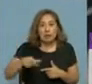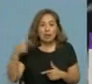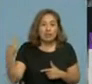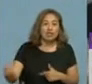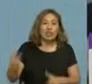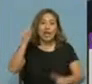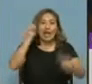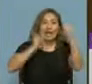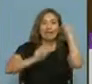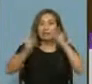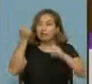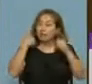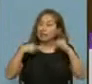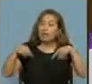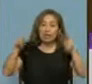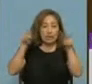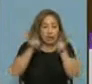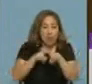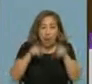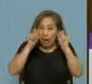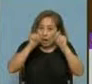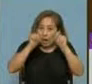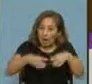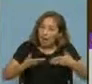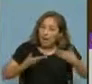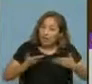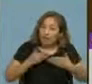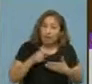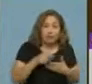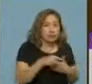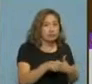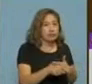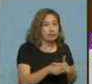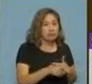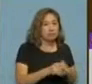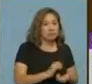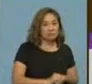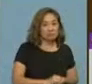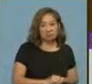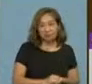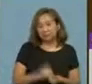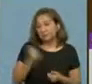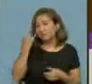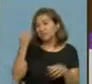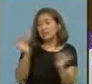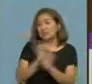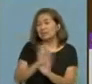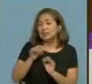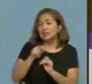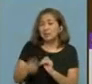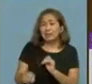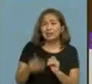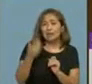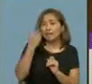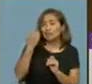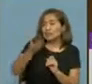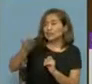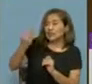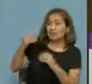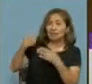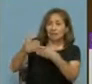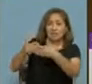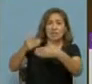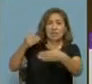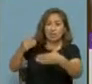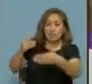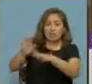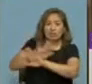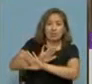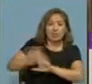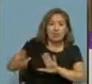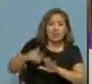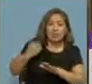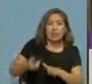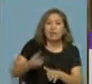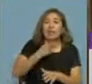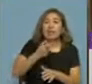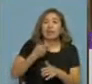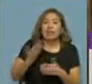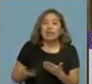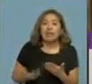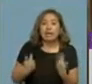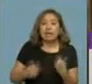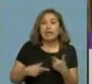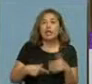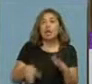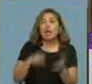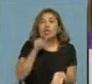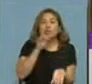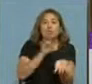se accidenta, igual se cubre. No, yo creo que eso ya quedó de lado, me parece que ya pasamos esa etapa de querer pretender que esto